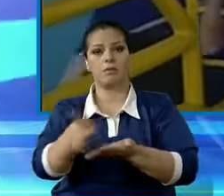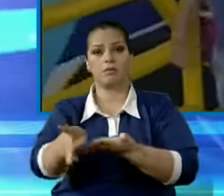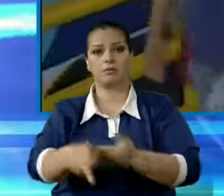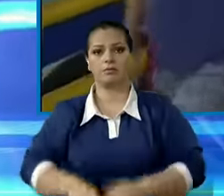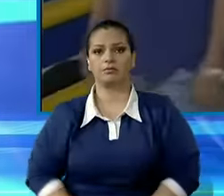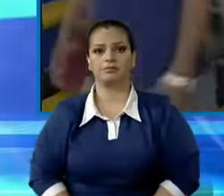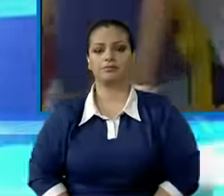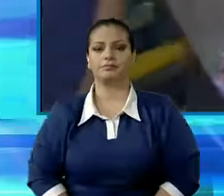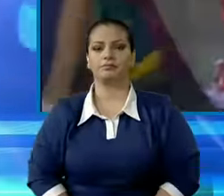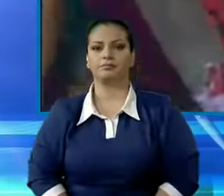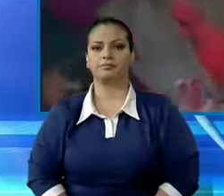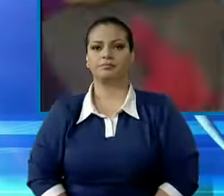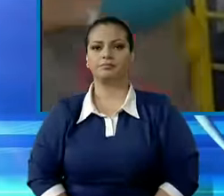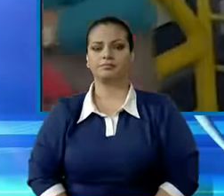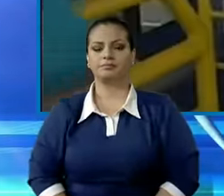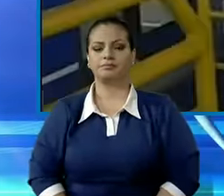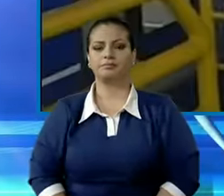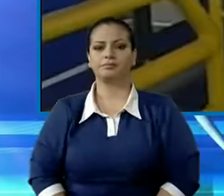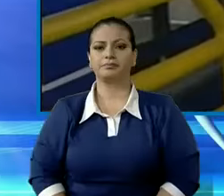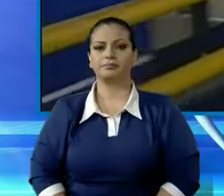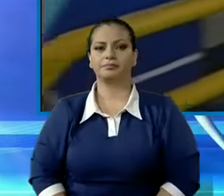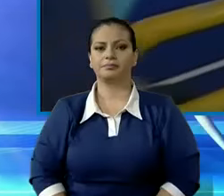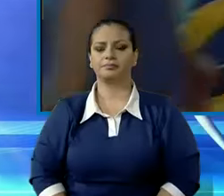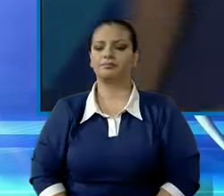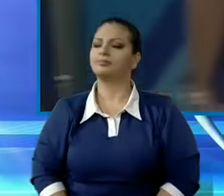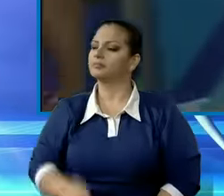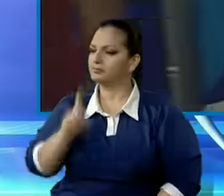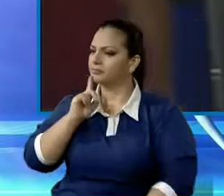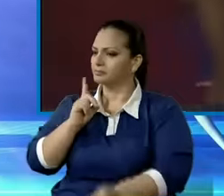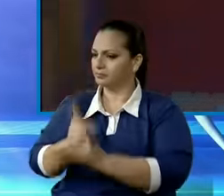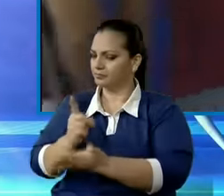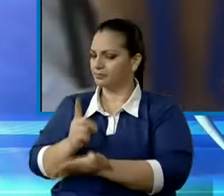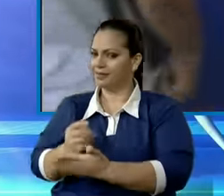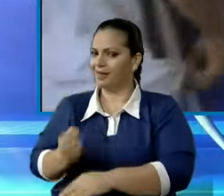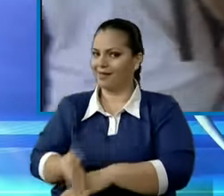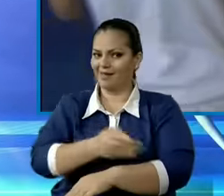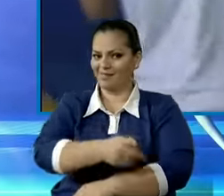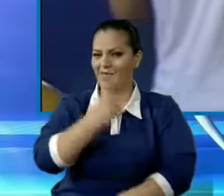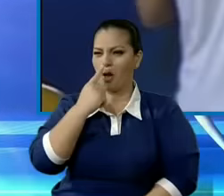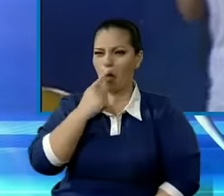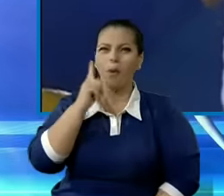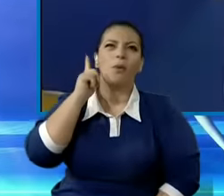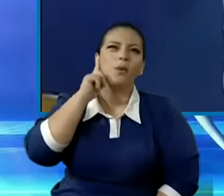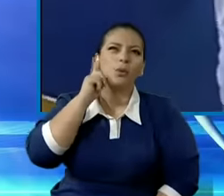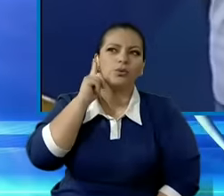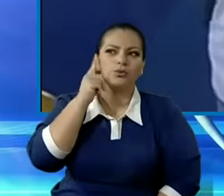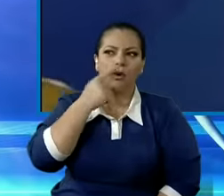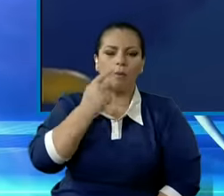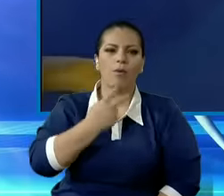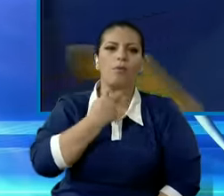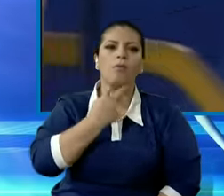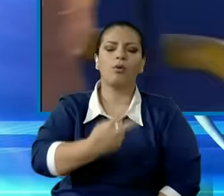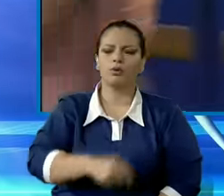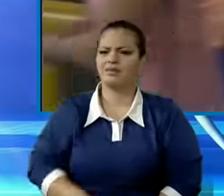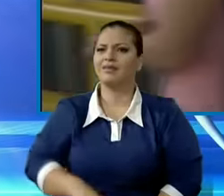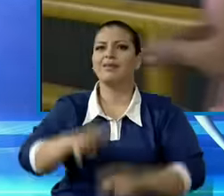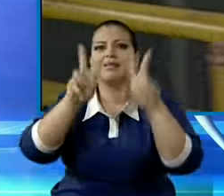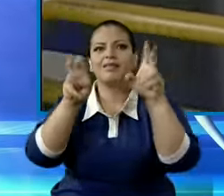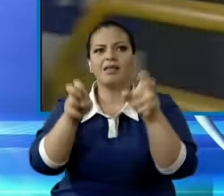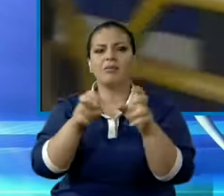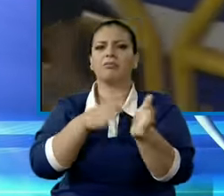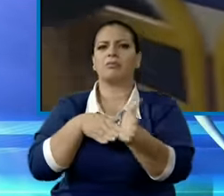garantías y seguridad, yo creo que no van claro, a tener reparo. Por supuesto que sí. Decía un señor que entrevistaba a Jorge, el asunto no pasa por el servicio, pasa